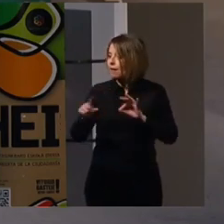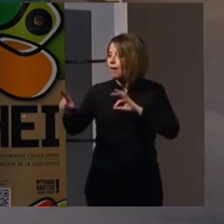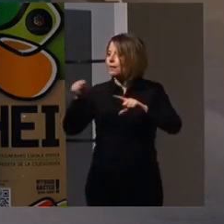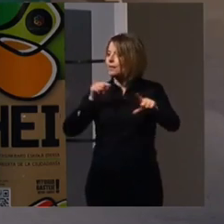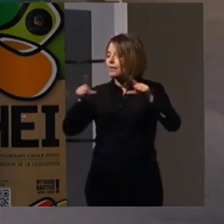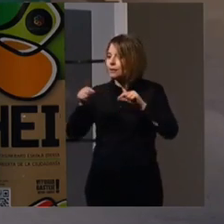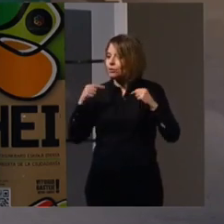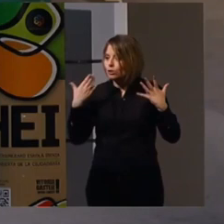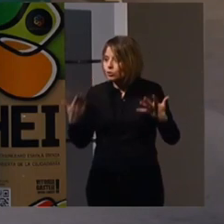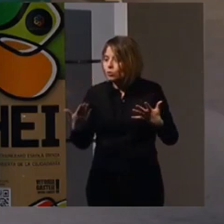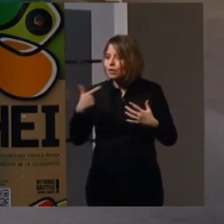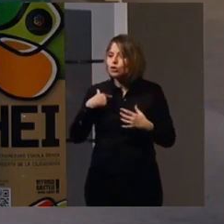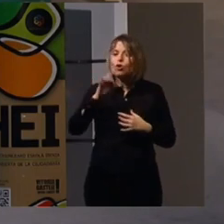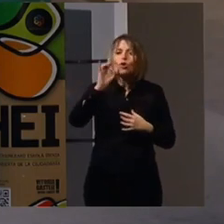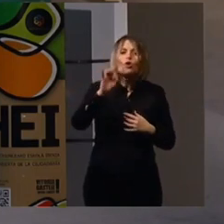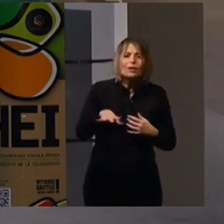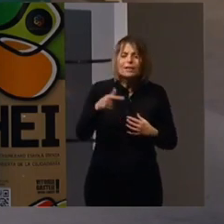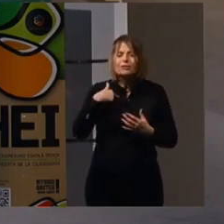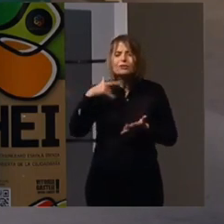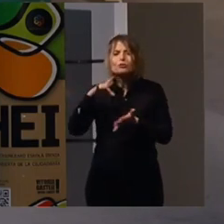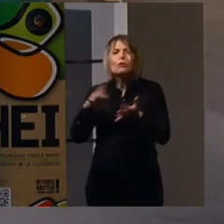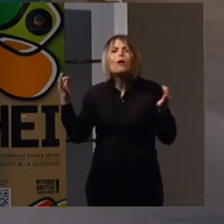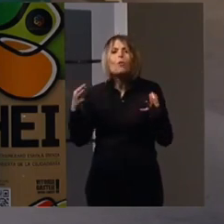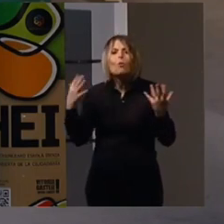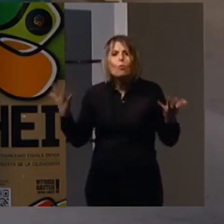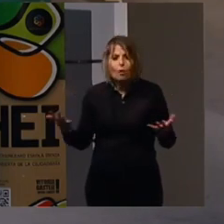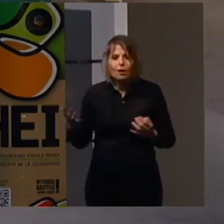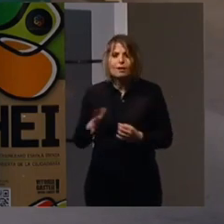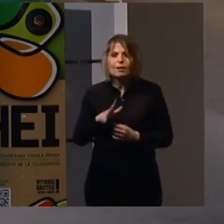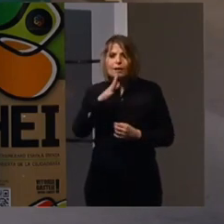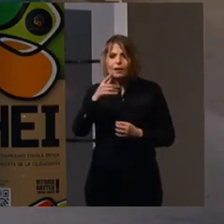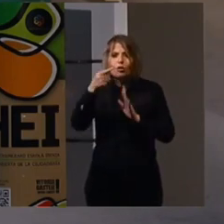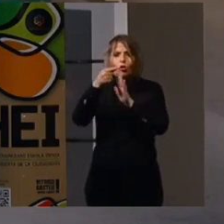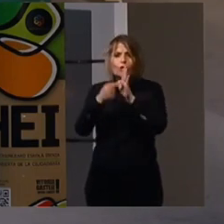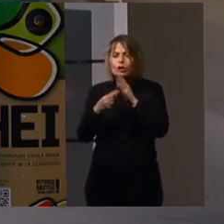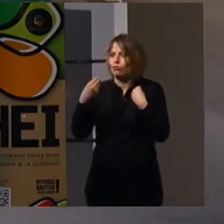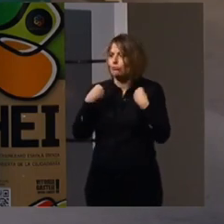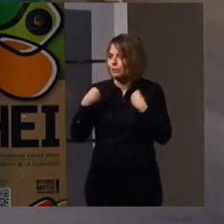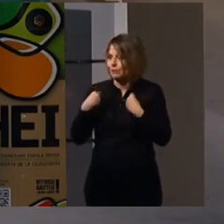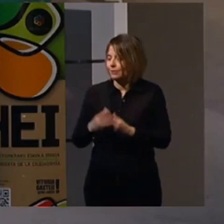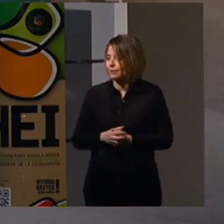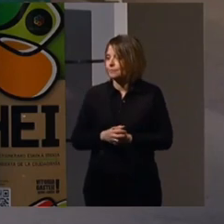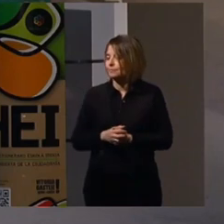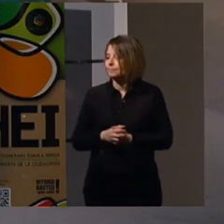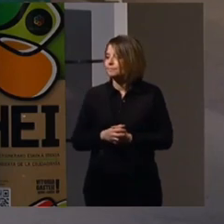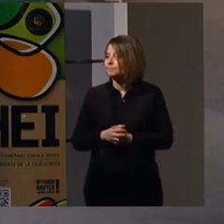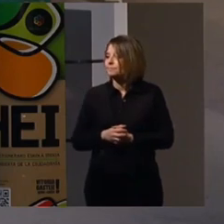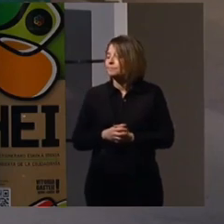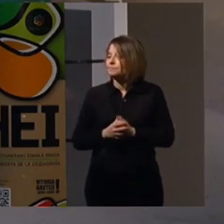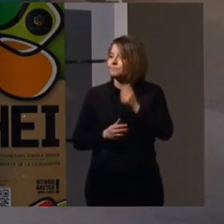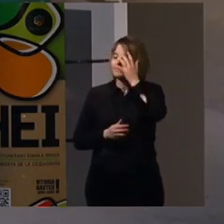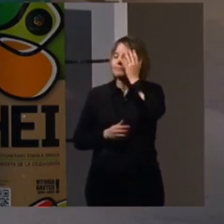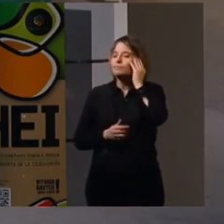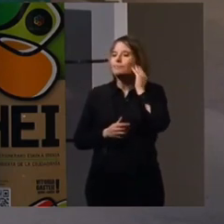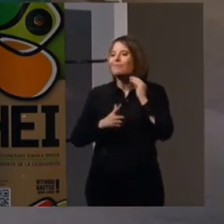decisiones que puedo tomar, con quién soy, con qué cosas me pasan y fundamentalmente con las condiciones de vida. Por otra parte,